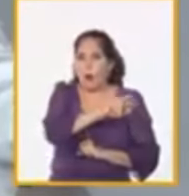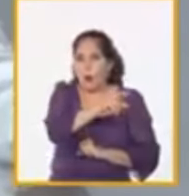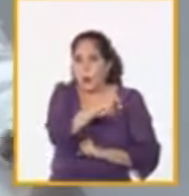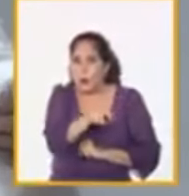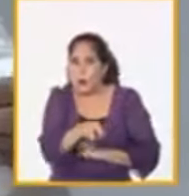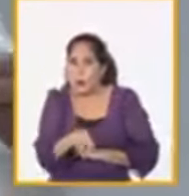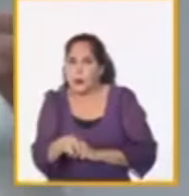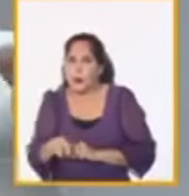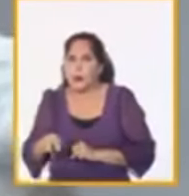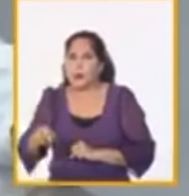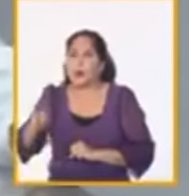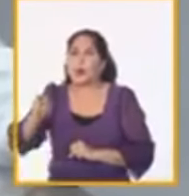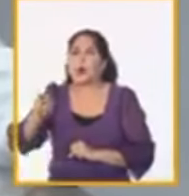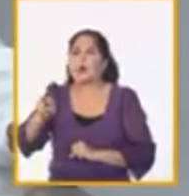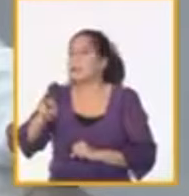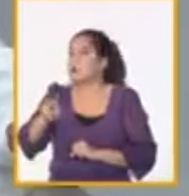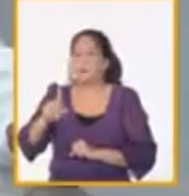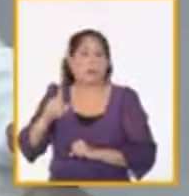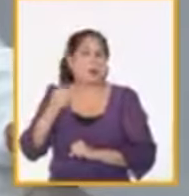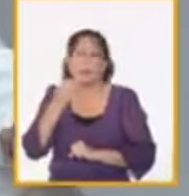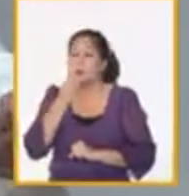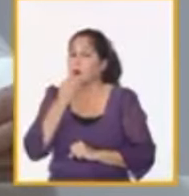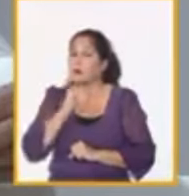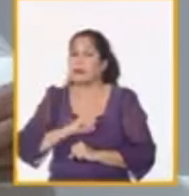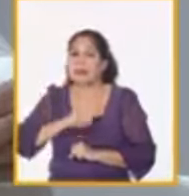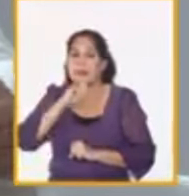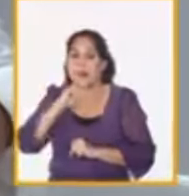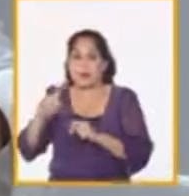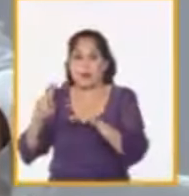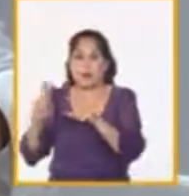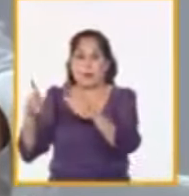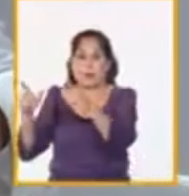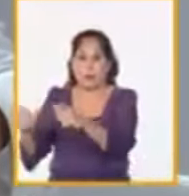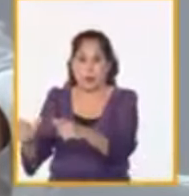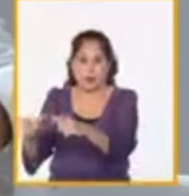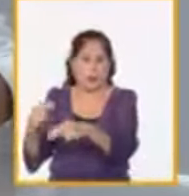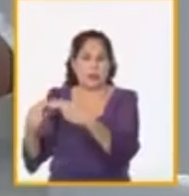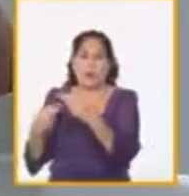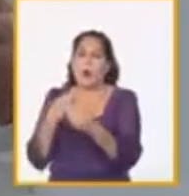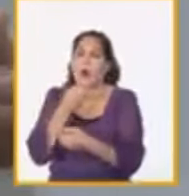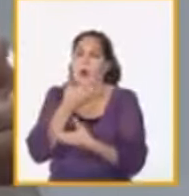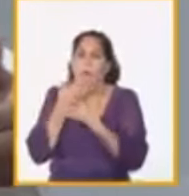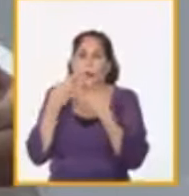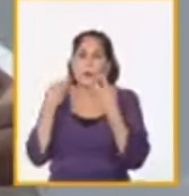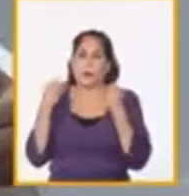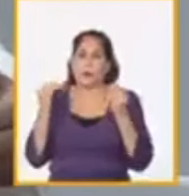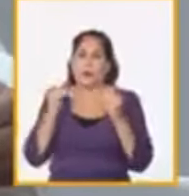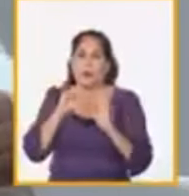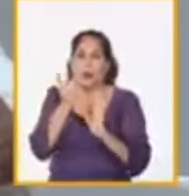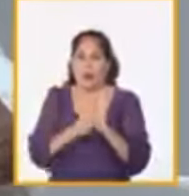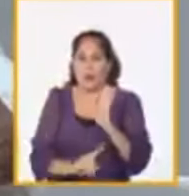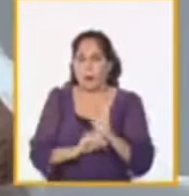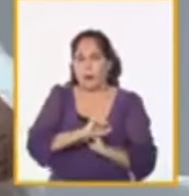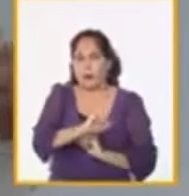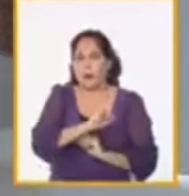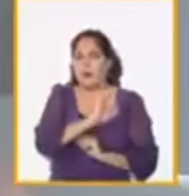filtro, no llega a la presa y entonces lo que hicimos fue gastar la energía y el agua no llegó. Esto,